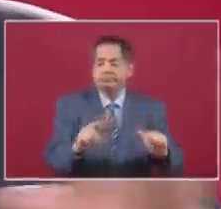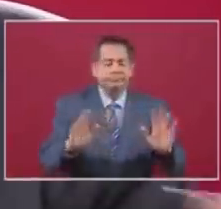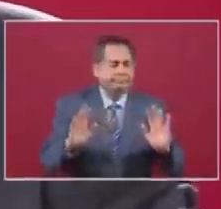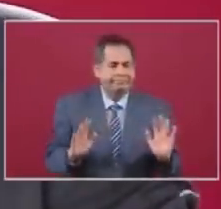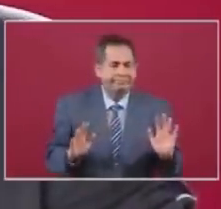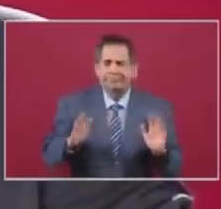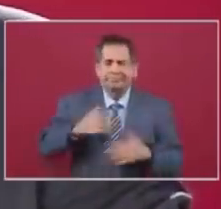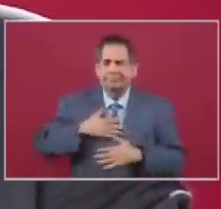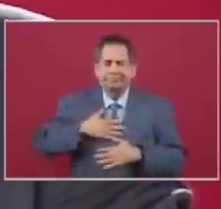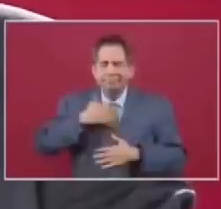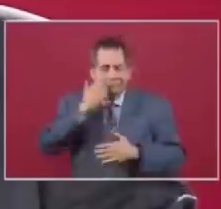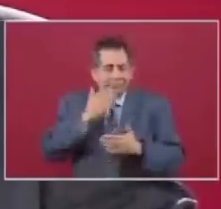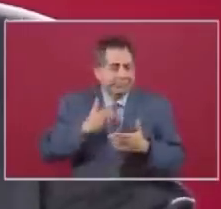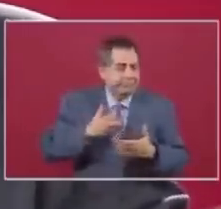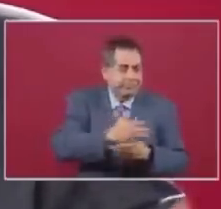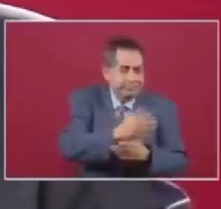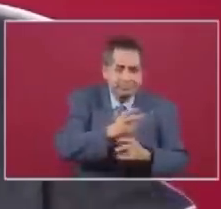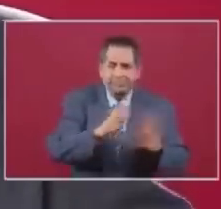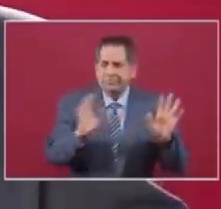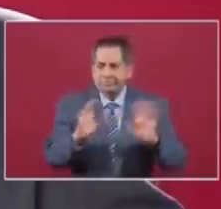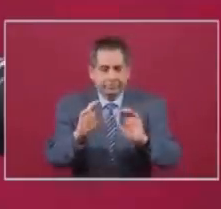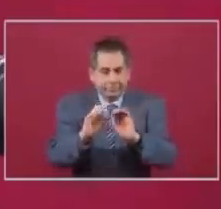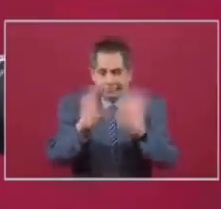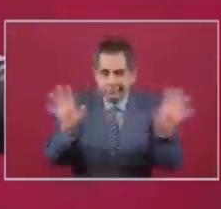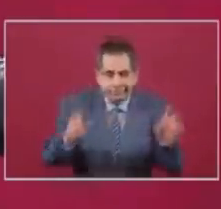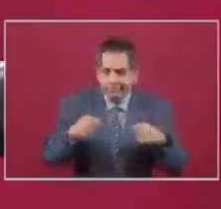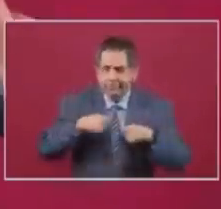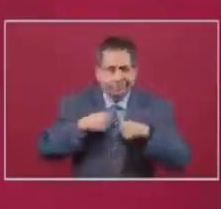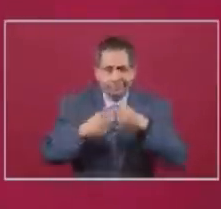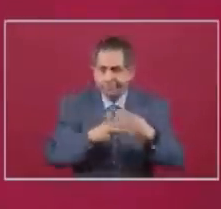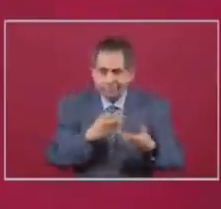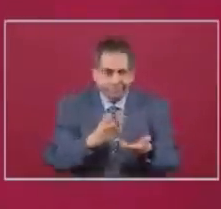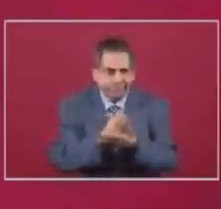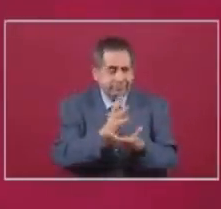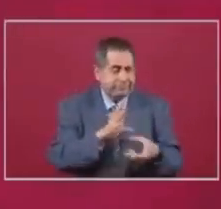no quiero meterme en esto, es muy claro.